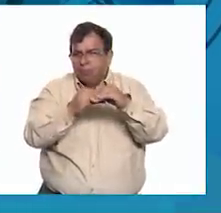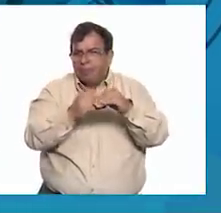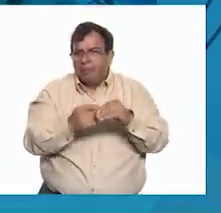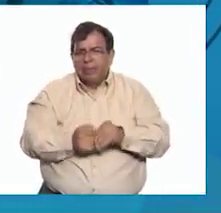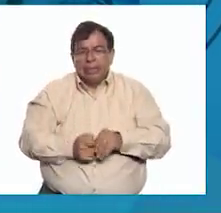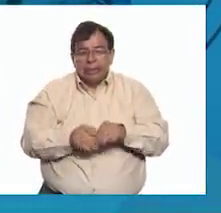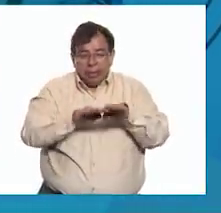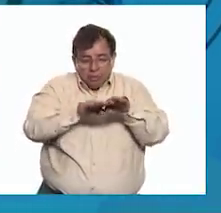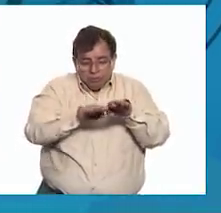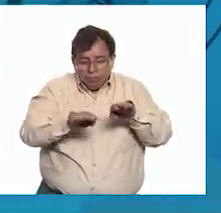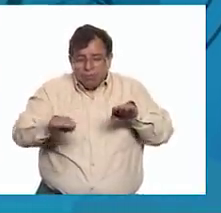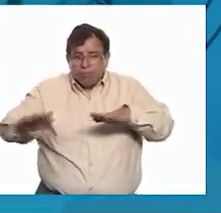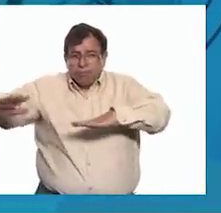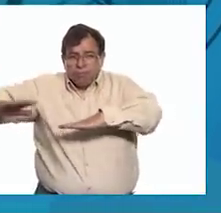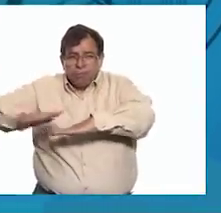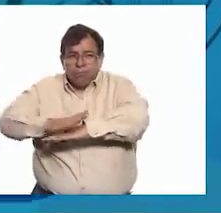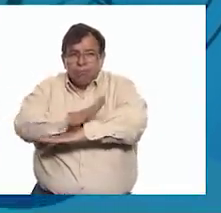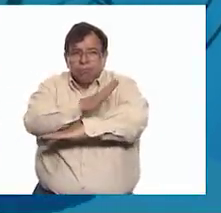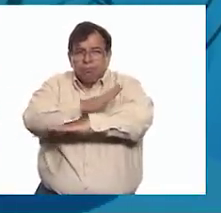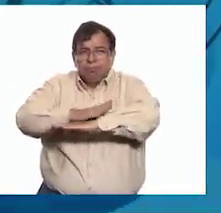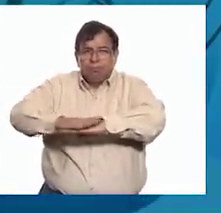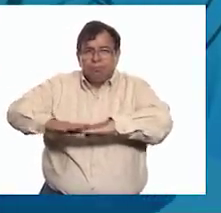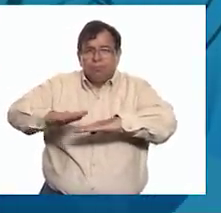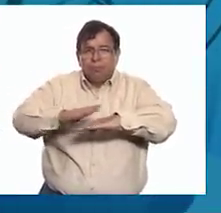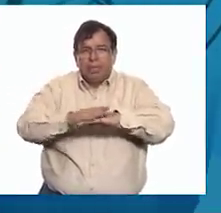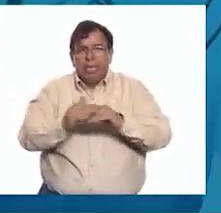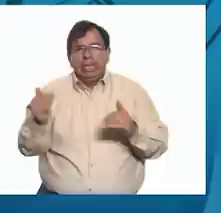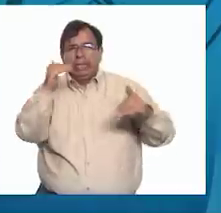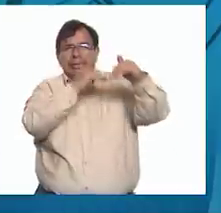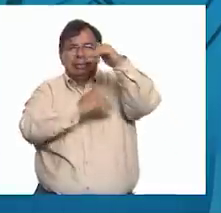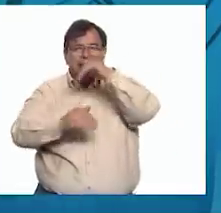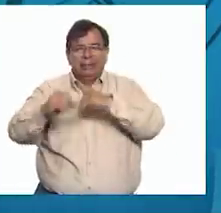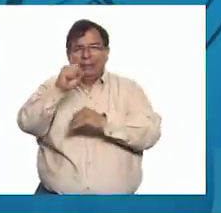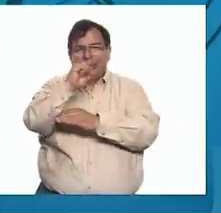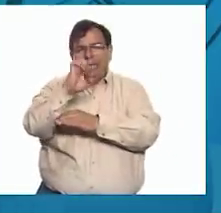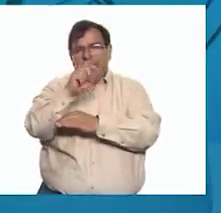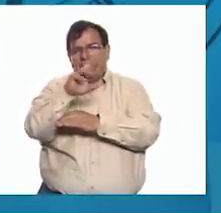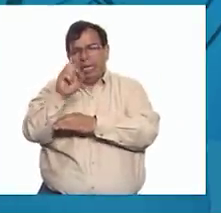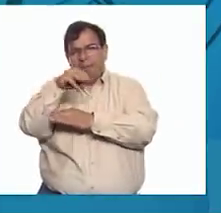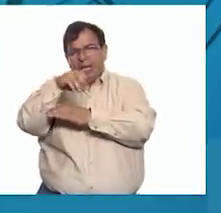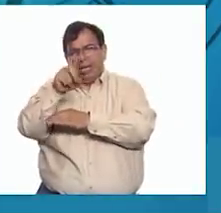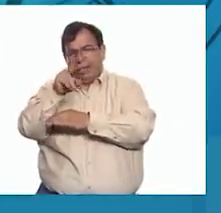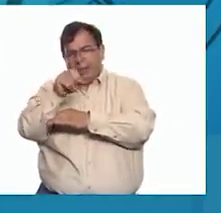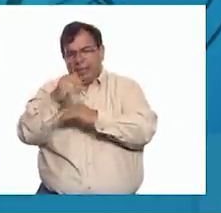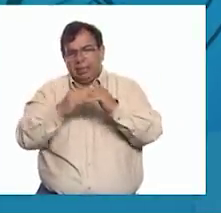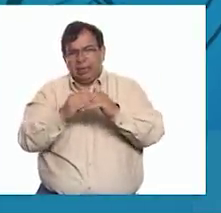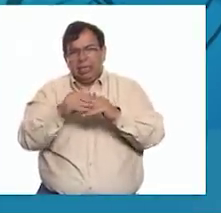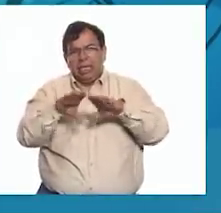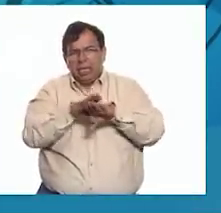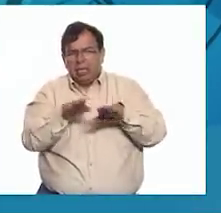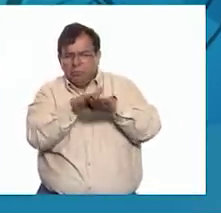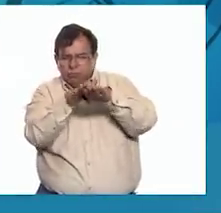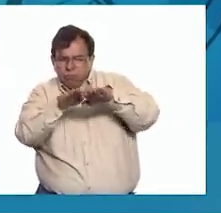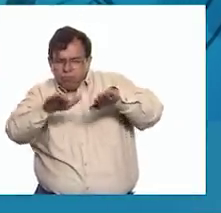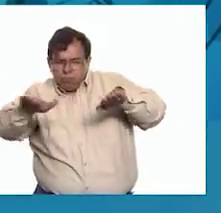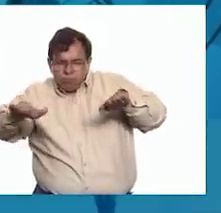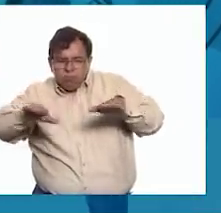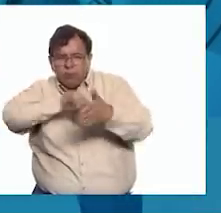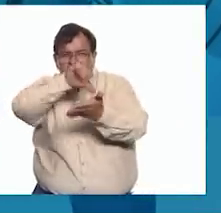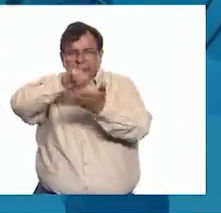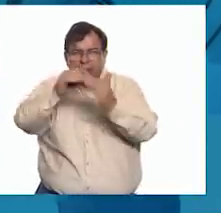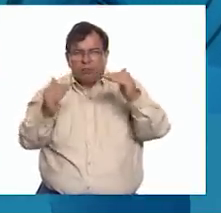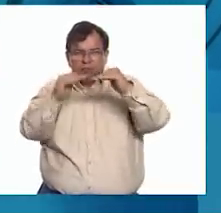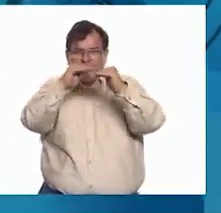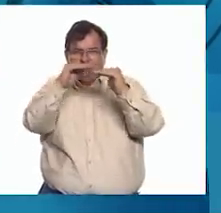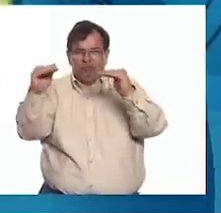la llanura costera del Pacífico, la Sierra Madre Occidental y la Mesa del Centro. Muy bien, Larisa, excelente. Las